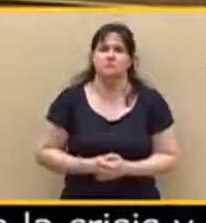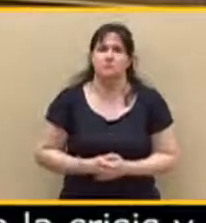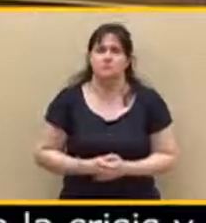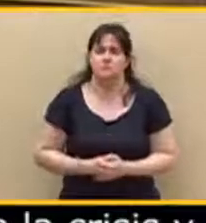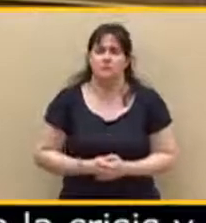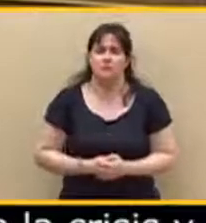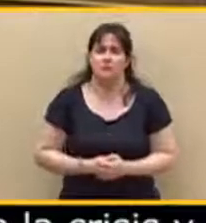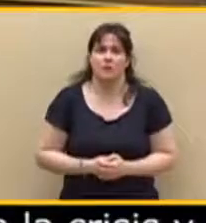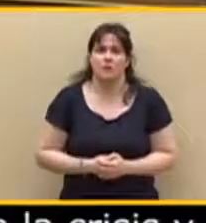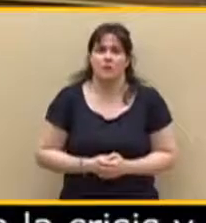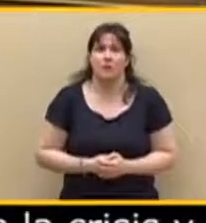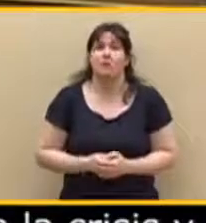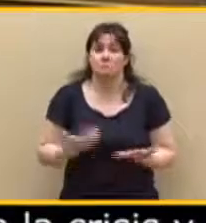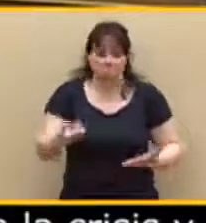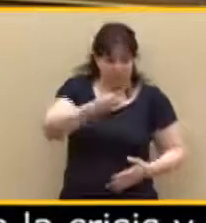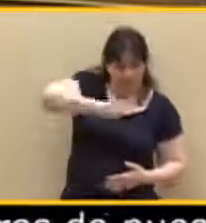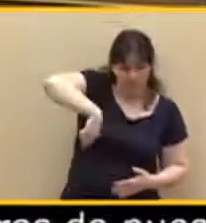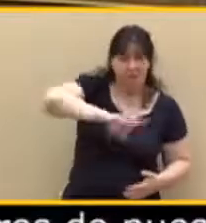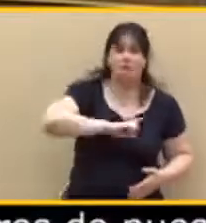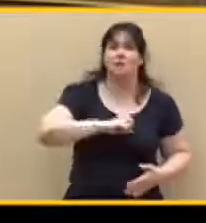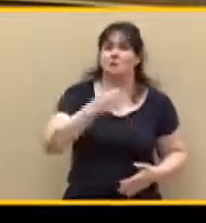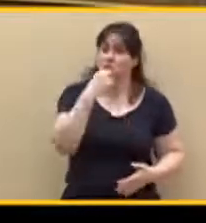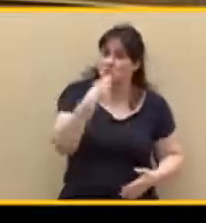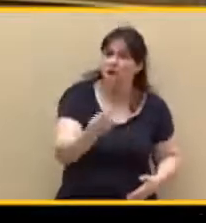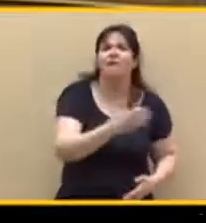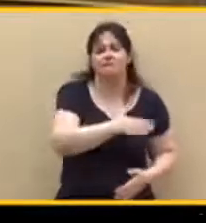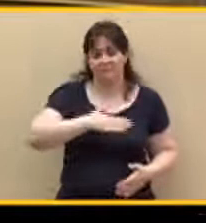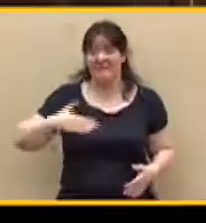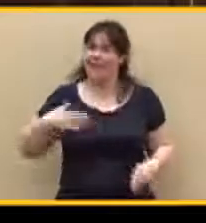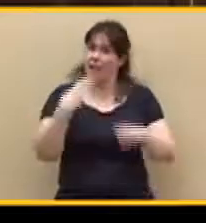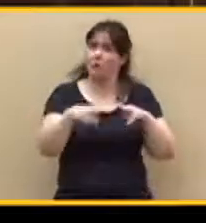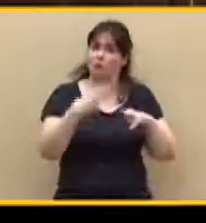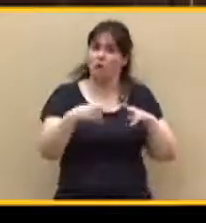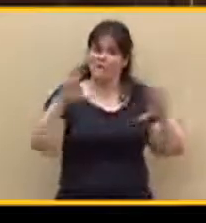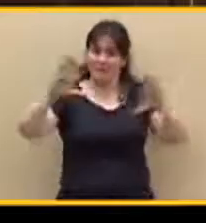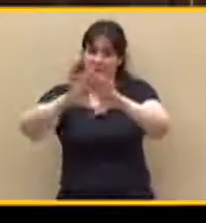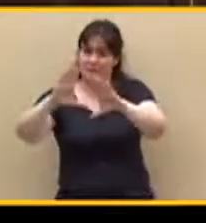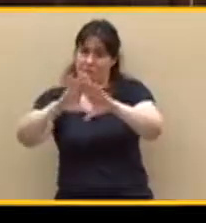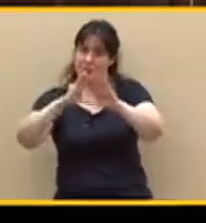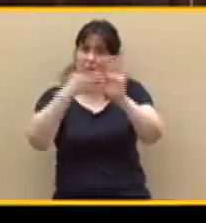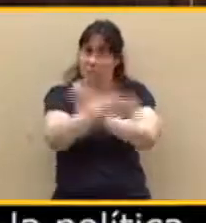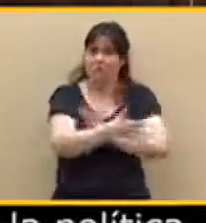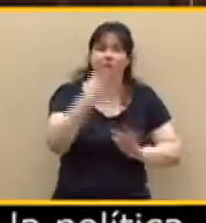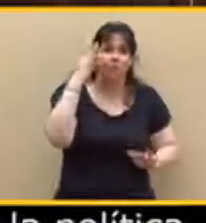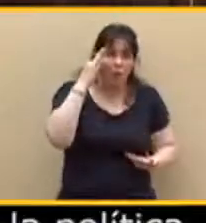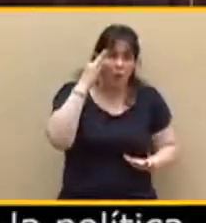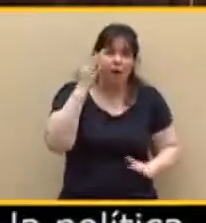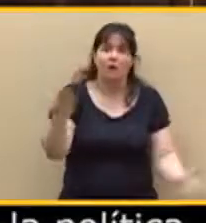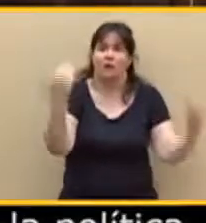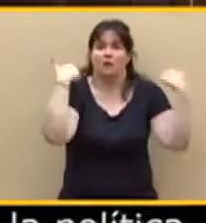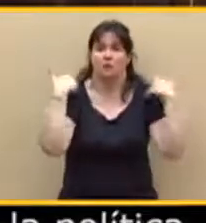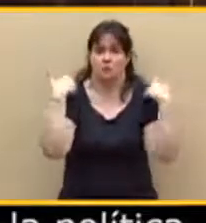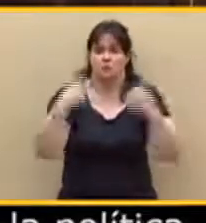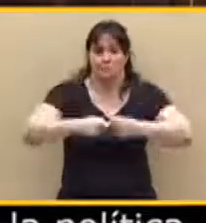Y cuando nosotros les decimos que queremos feminizar la política, no hablamos solo de que haya más mujeres asumiendo responsabilidades, que también